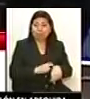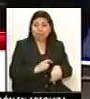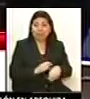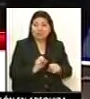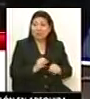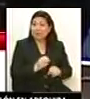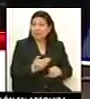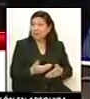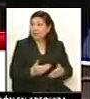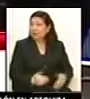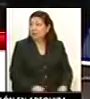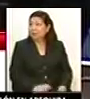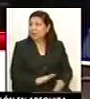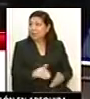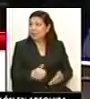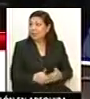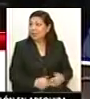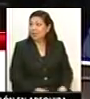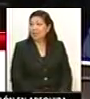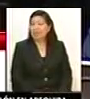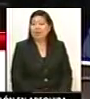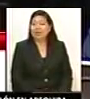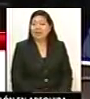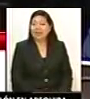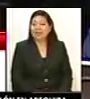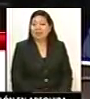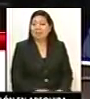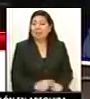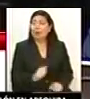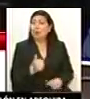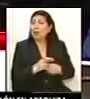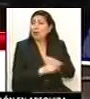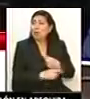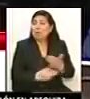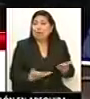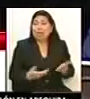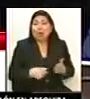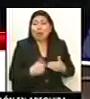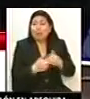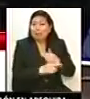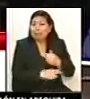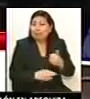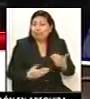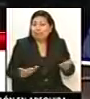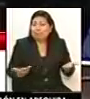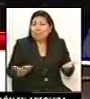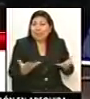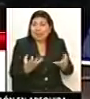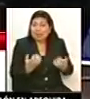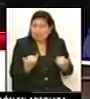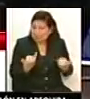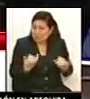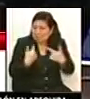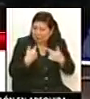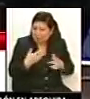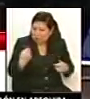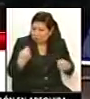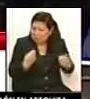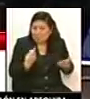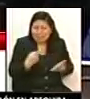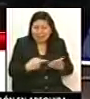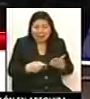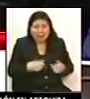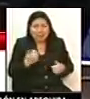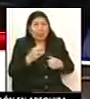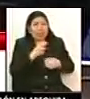si no tuvieran esa liberación del IGB, se van a otro país. Se van a otro país. ¿Queremos eso? ¿Perder las inversiones para que se